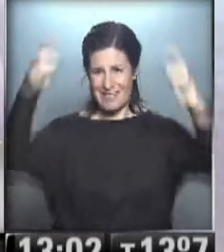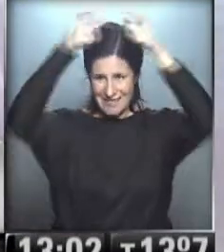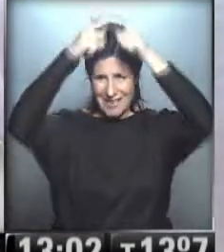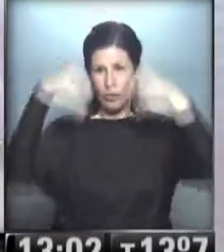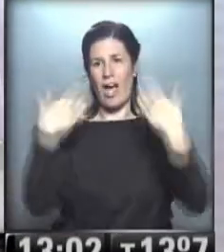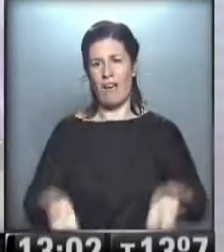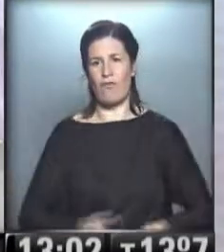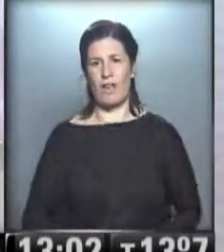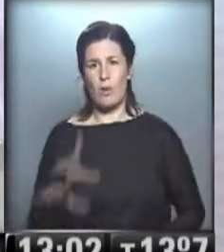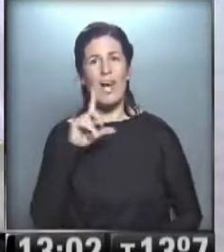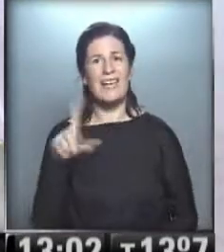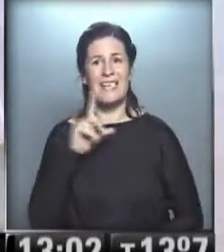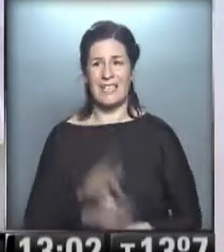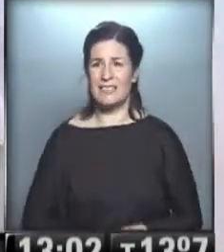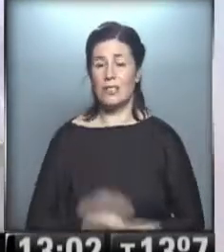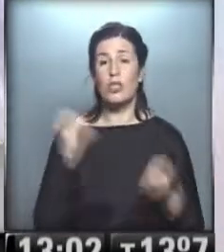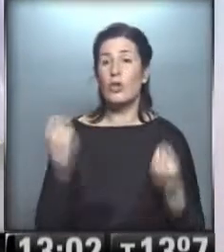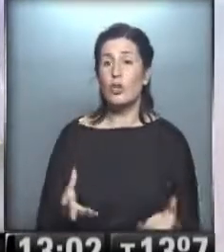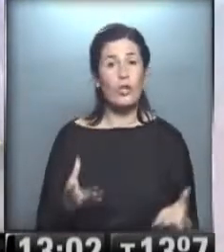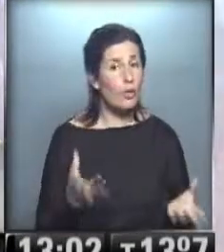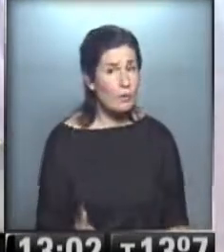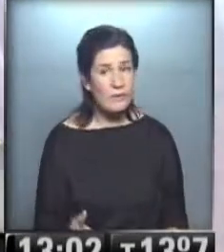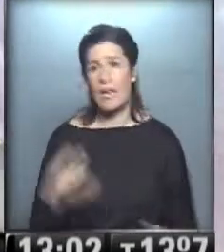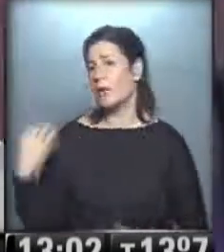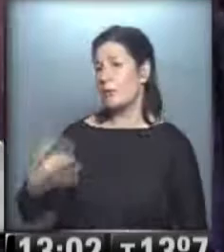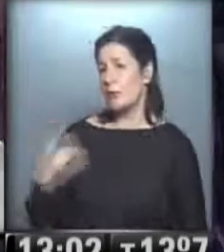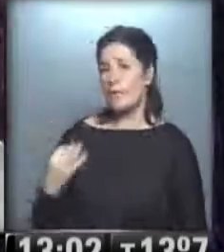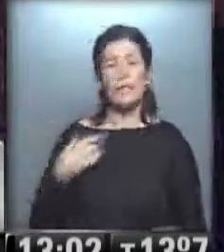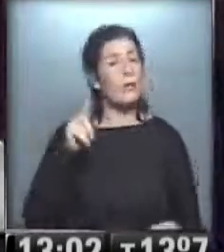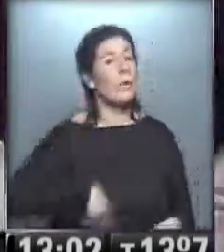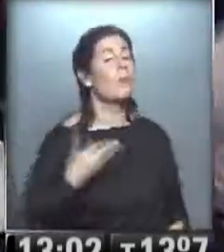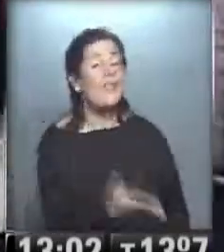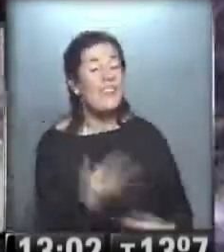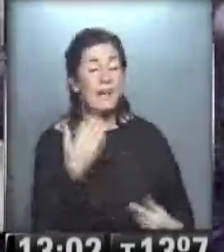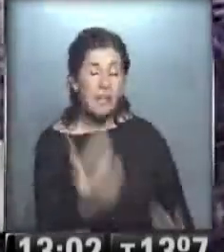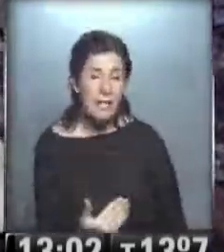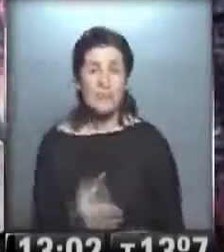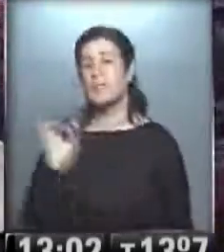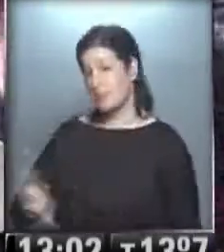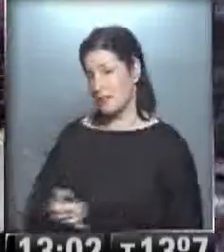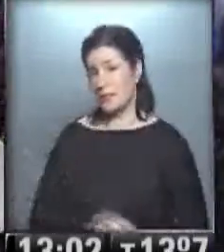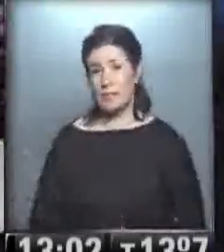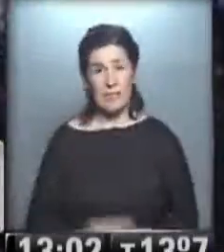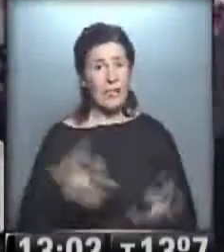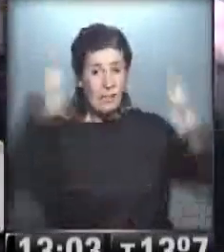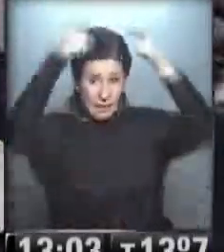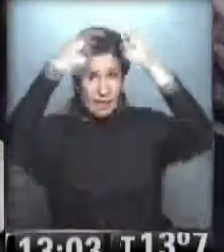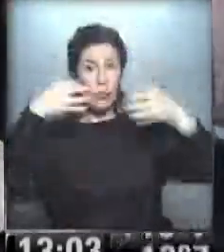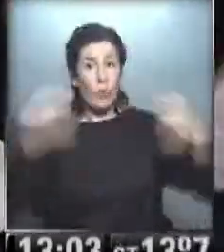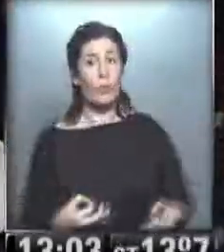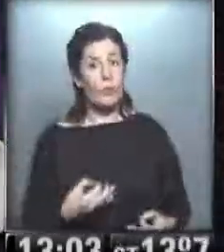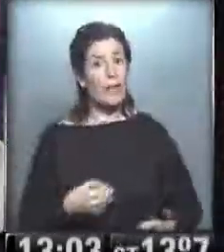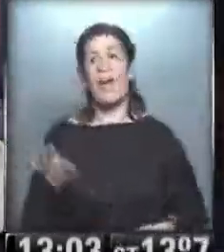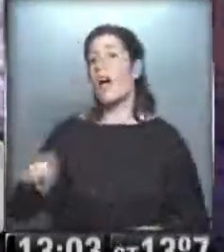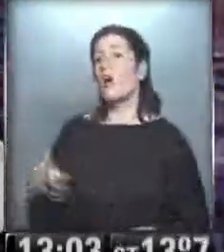liniers como estaba como anda bueno viene viene pedir y agradecer y cumplió el santo vamos a medir